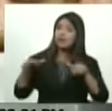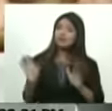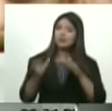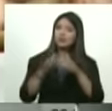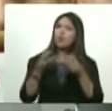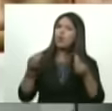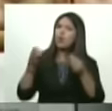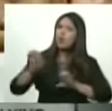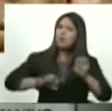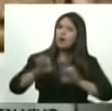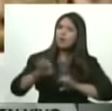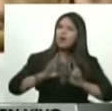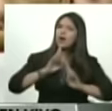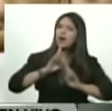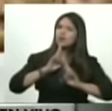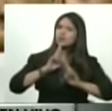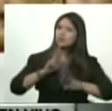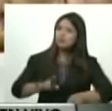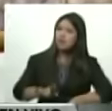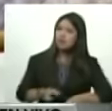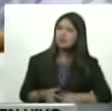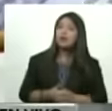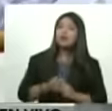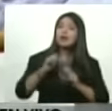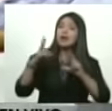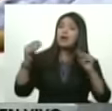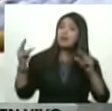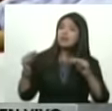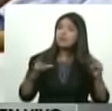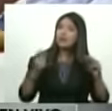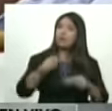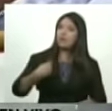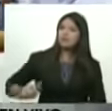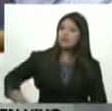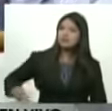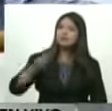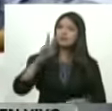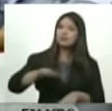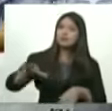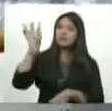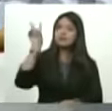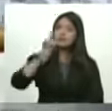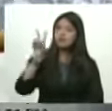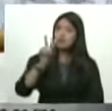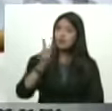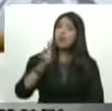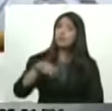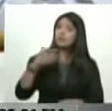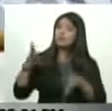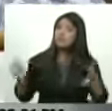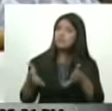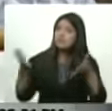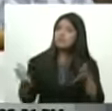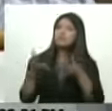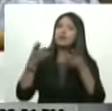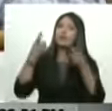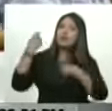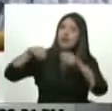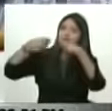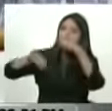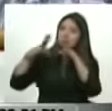¿Cómo evalúa los resultados y pues ese diálogo cercano con el primer mandatario nacional precisamente para impulsar este sector de